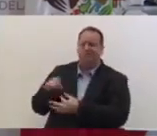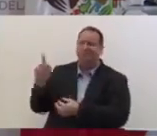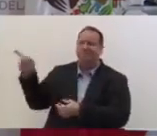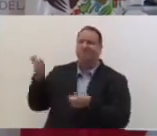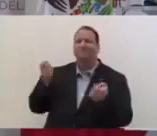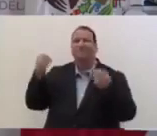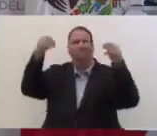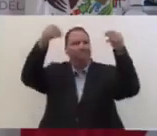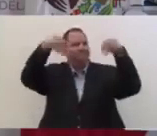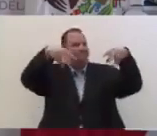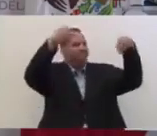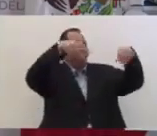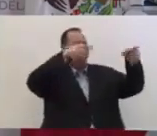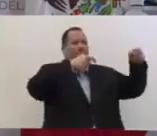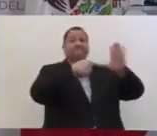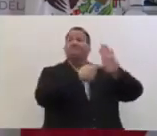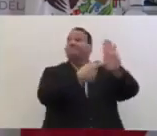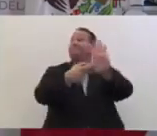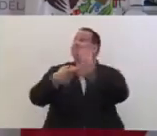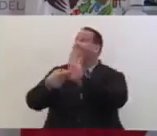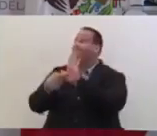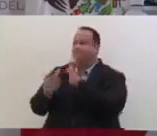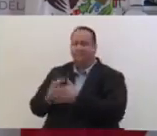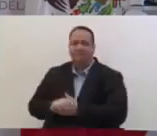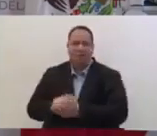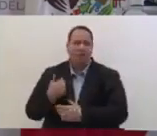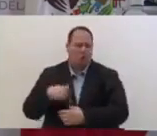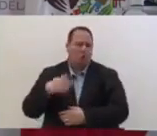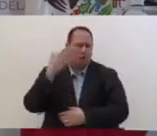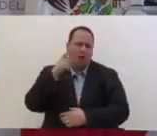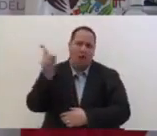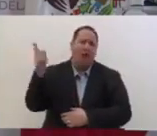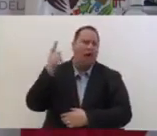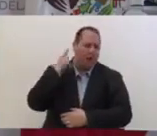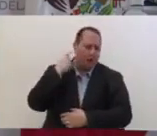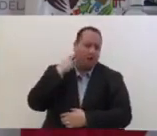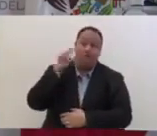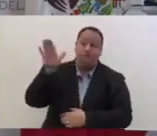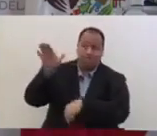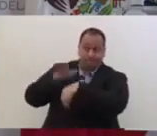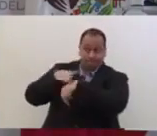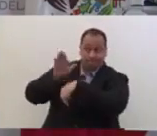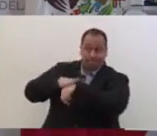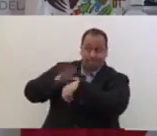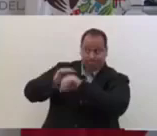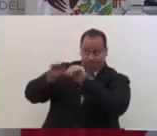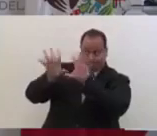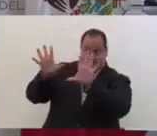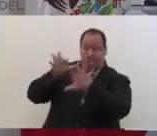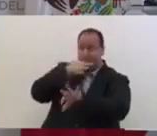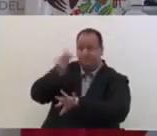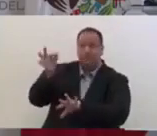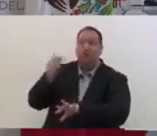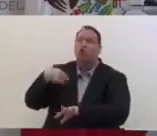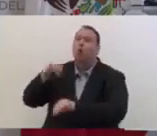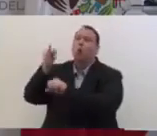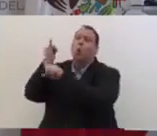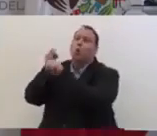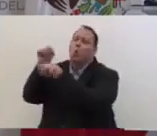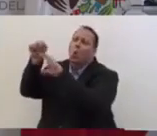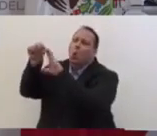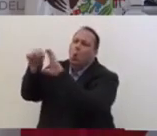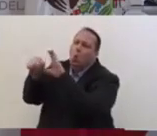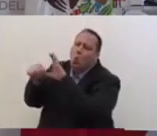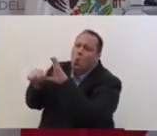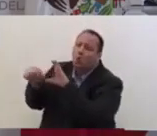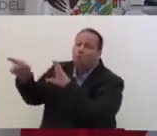este manejo de tipo de redes y sabemos que nos están escuchando y queremos que el mensaje les llegue bien claro. Los estamos investigando a profundidad